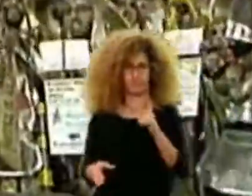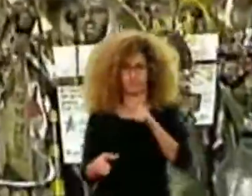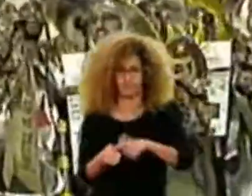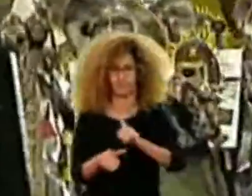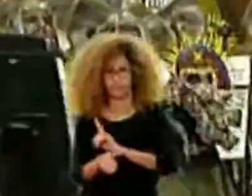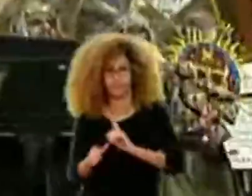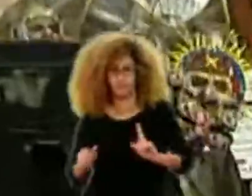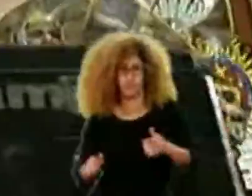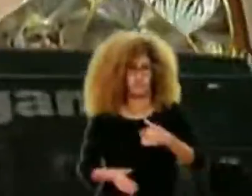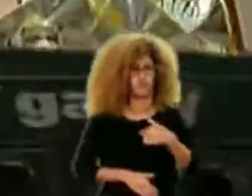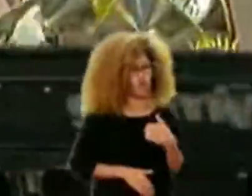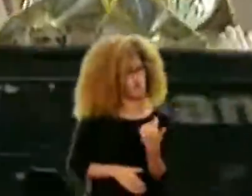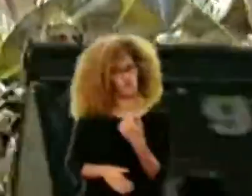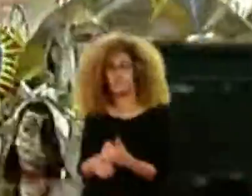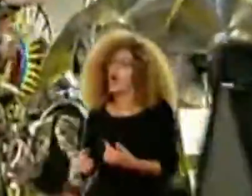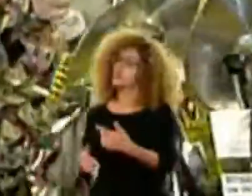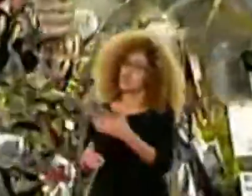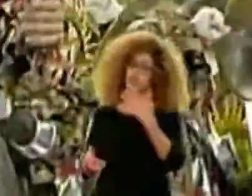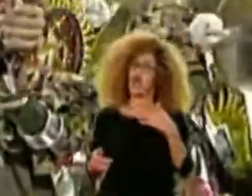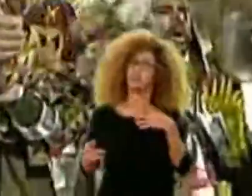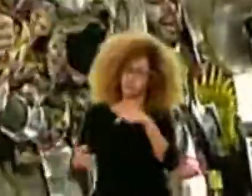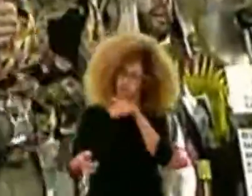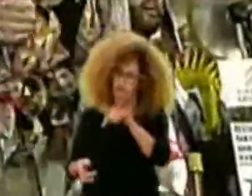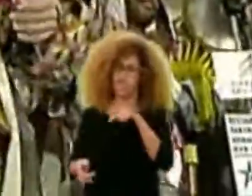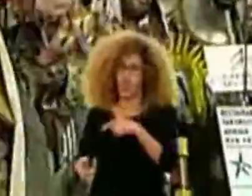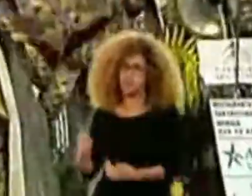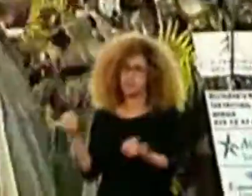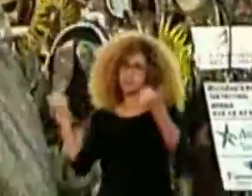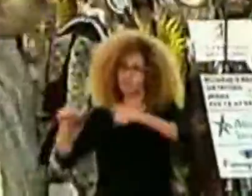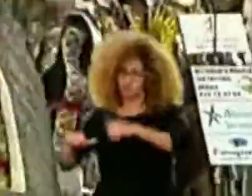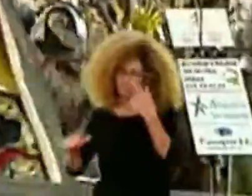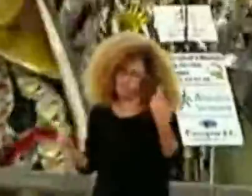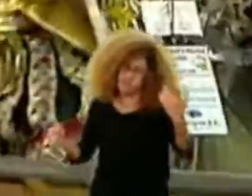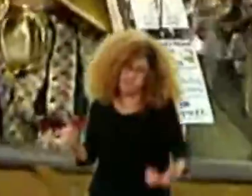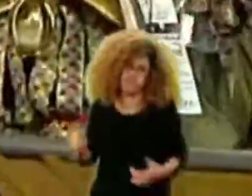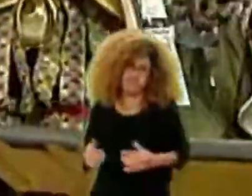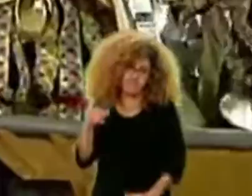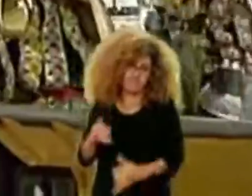una batalla, reconozco, salió mal.